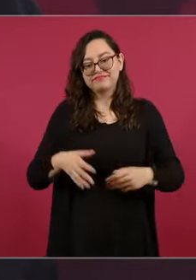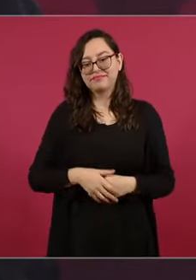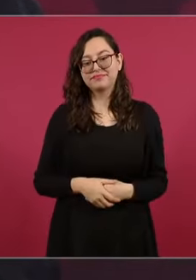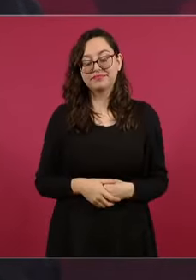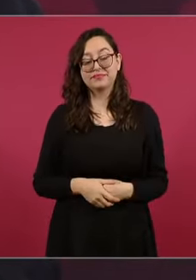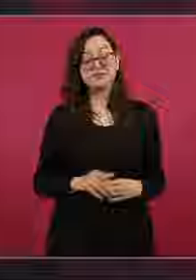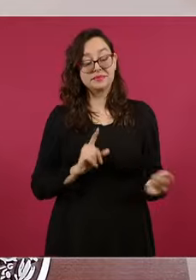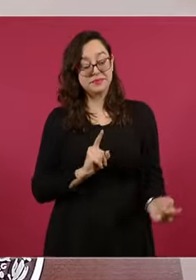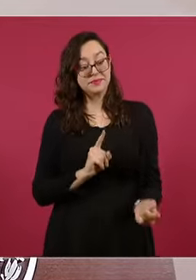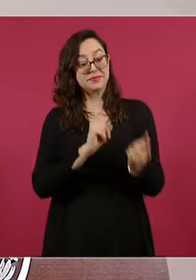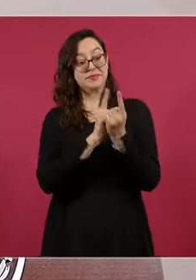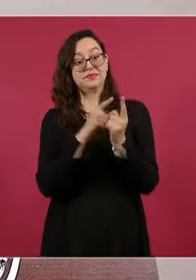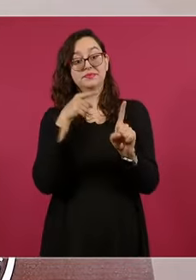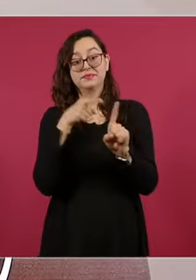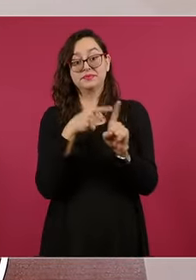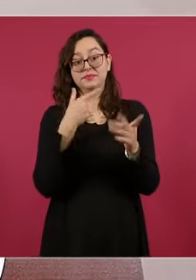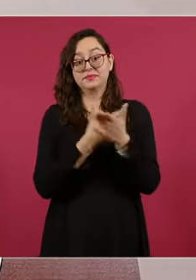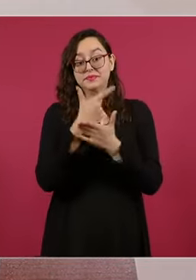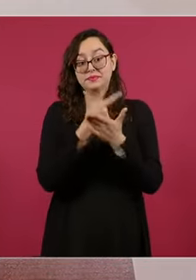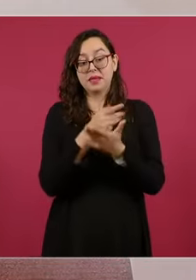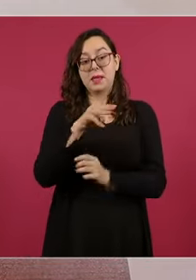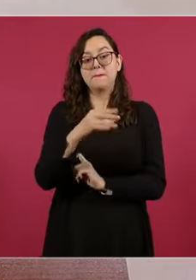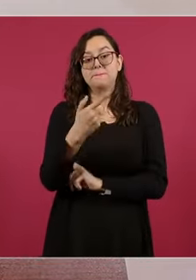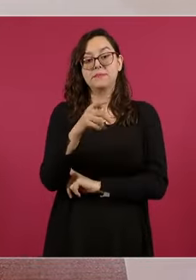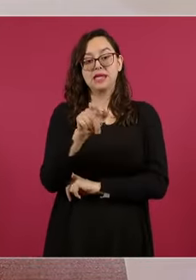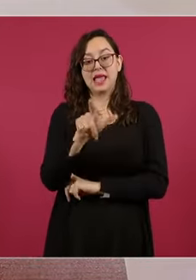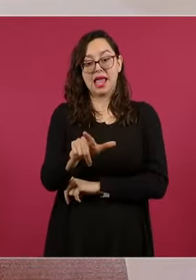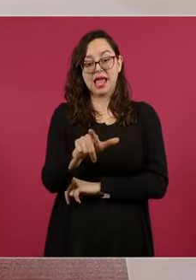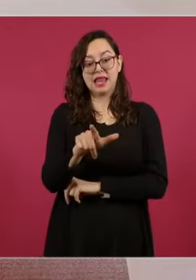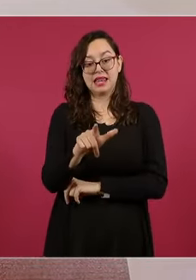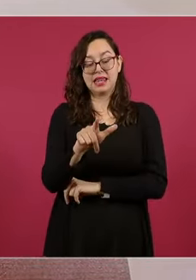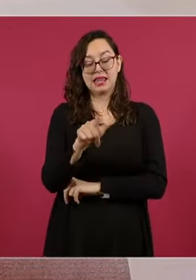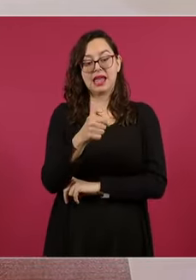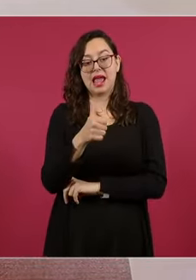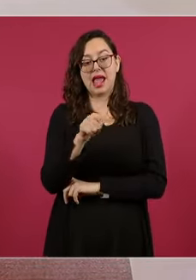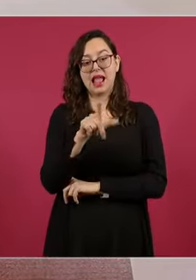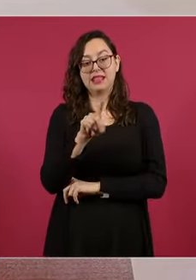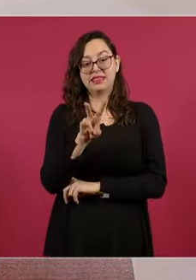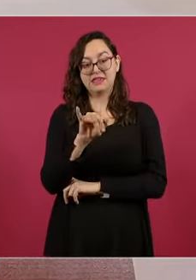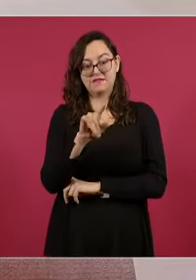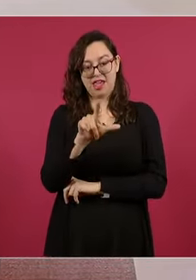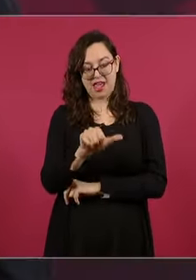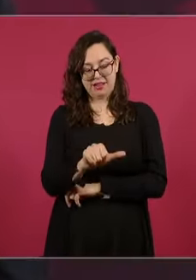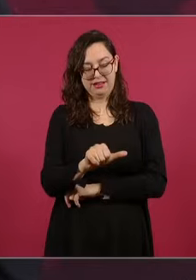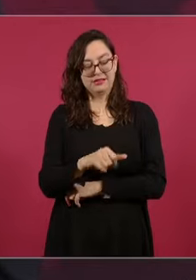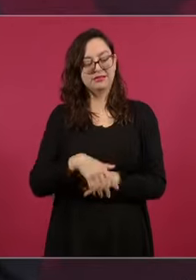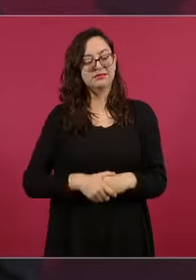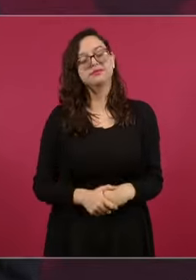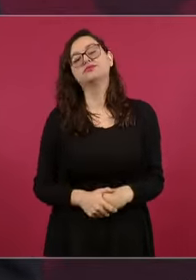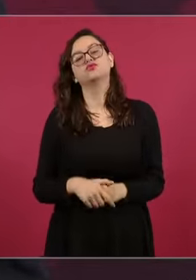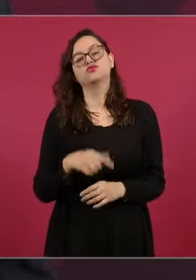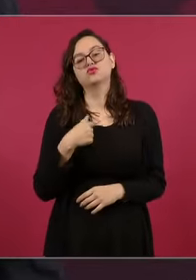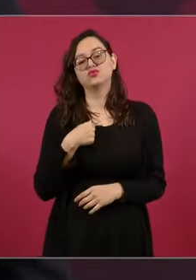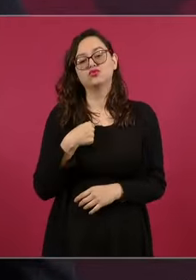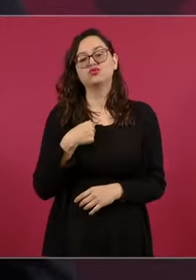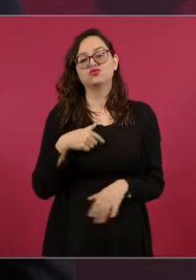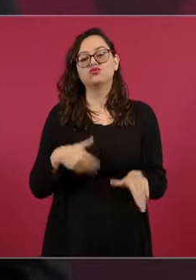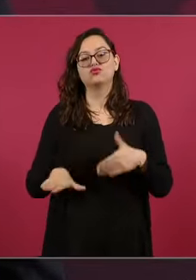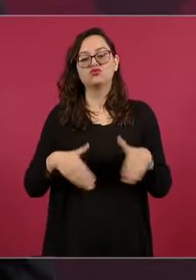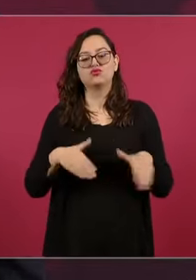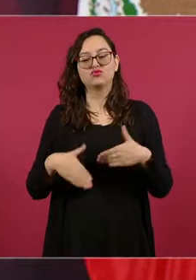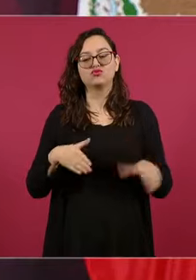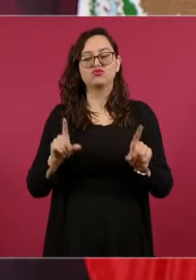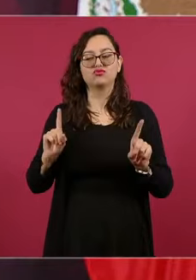Miguel Valdivia se llama el contador. Y yo lo estaba viendo. Y pasaba y pasaba y